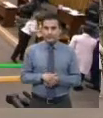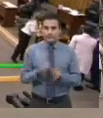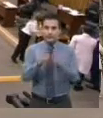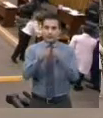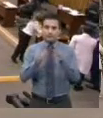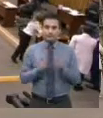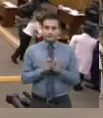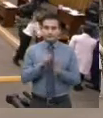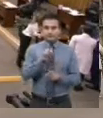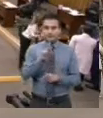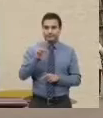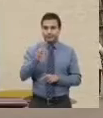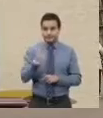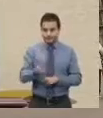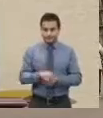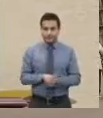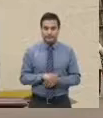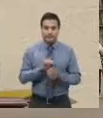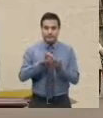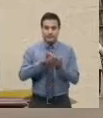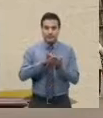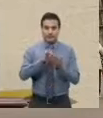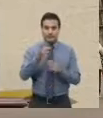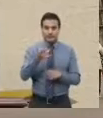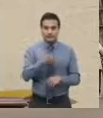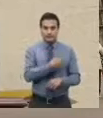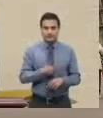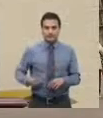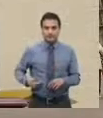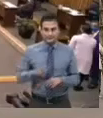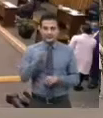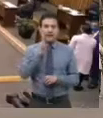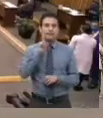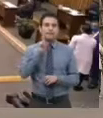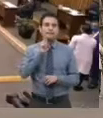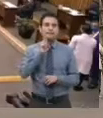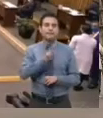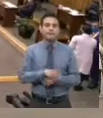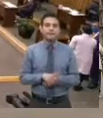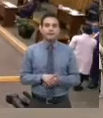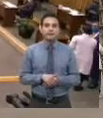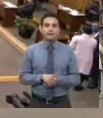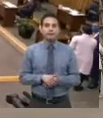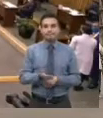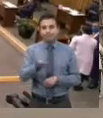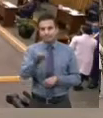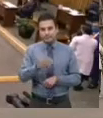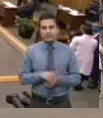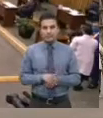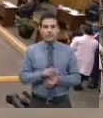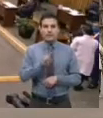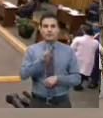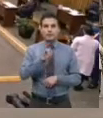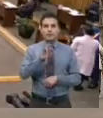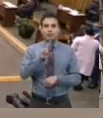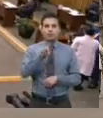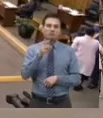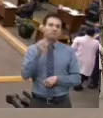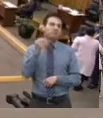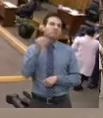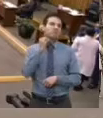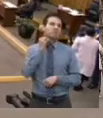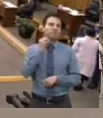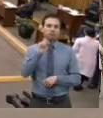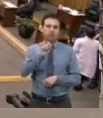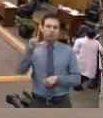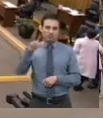de México. Gracias, presidente. A ver, Víctor Hugo Sondón, tú eres mejor abogado de la presentación que